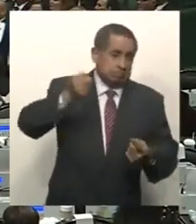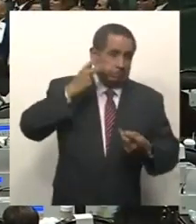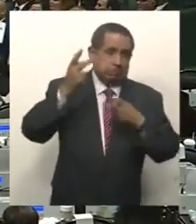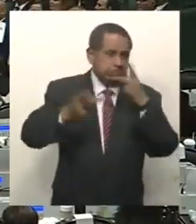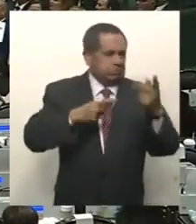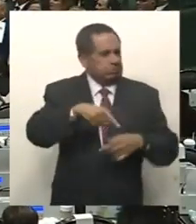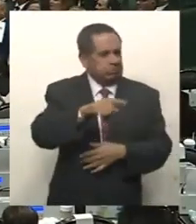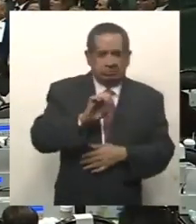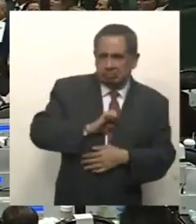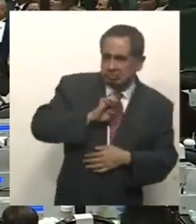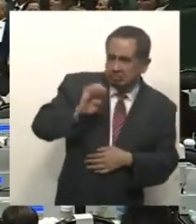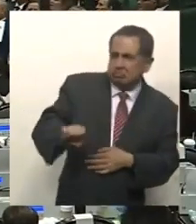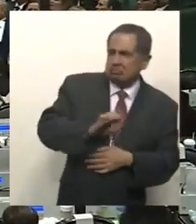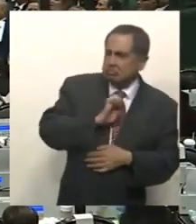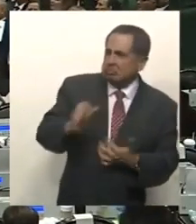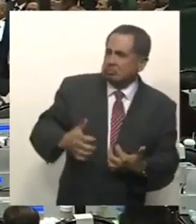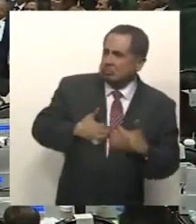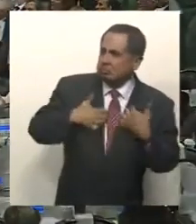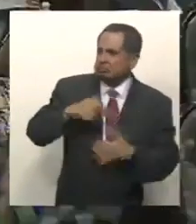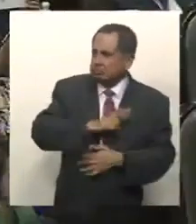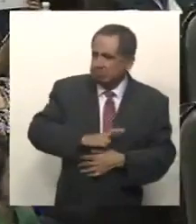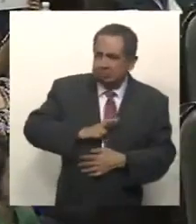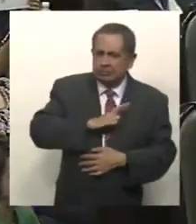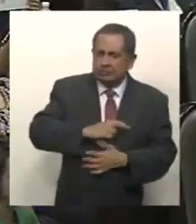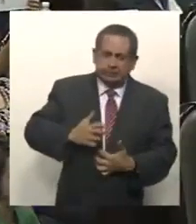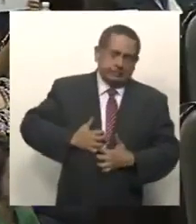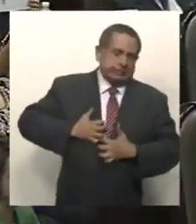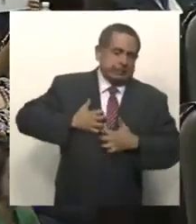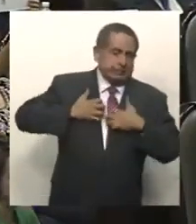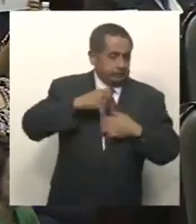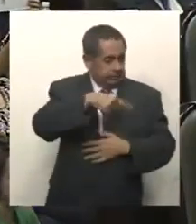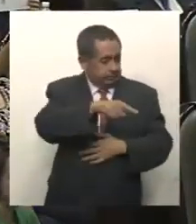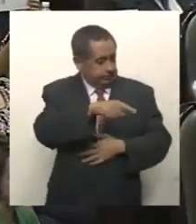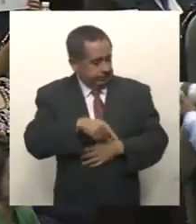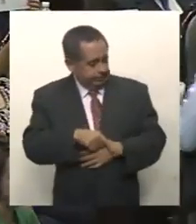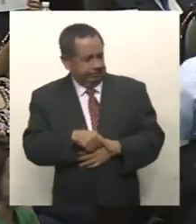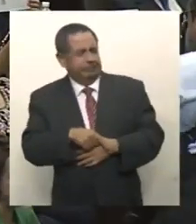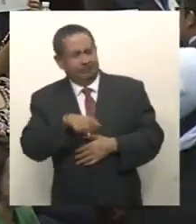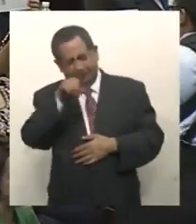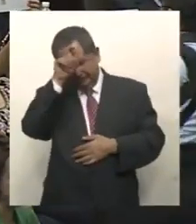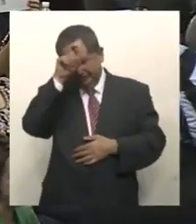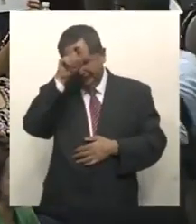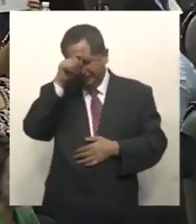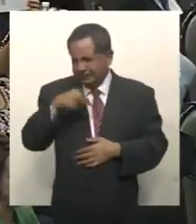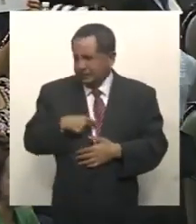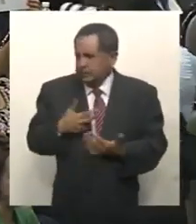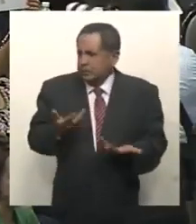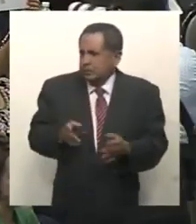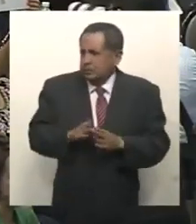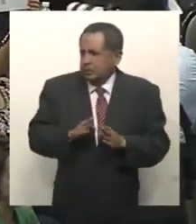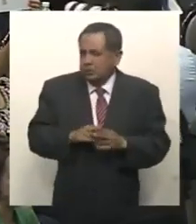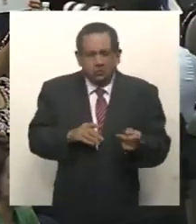de odio, de furia y de ira, me pregunto cómo